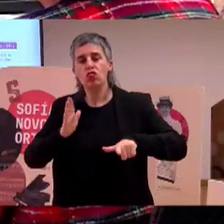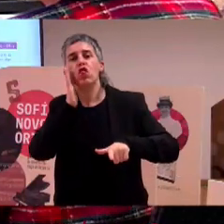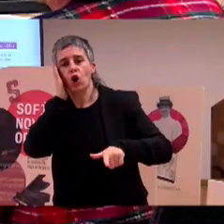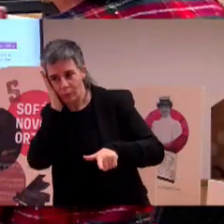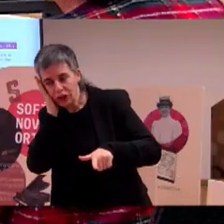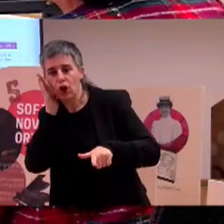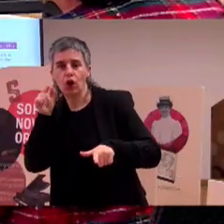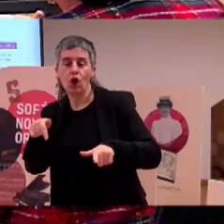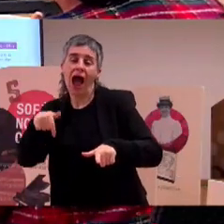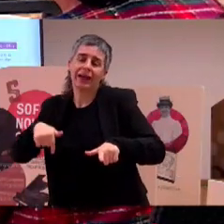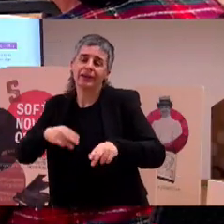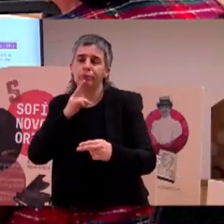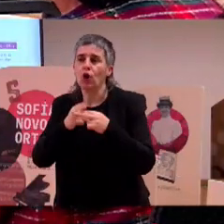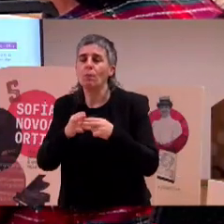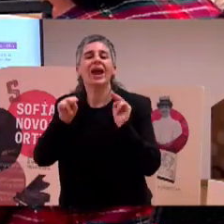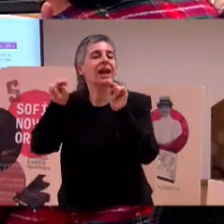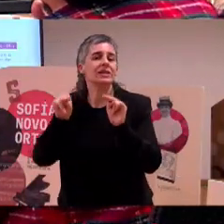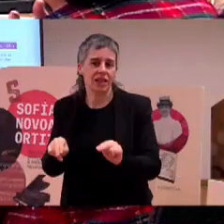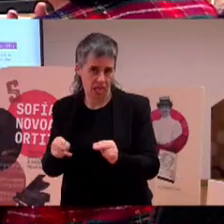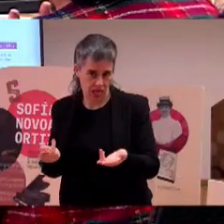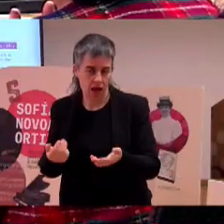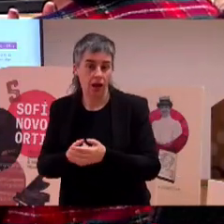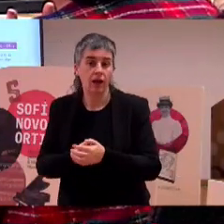aquí llamaríamos residencia.